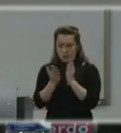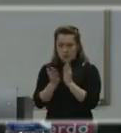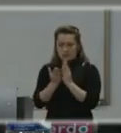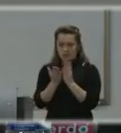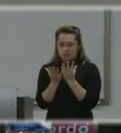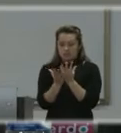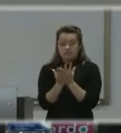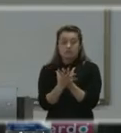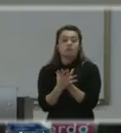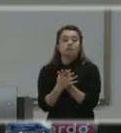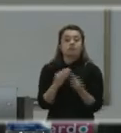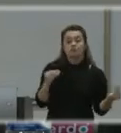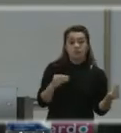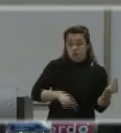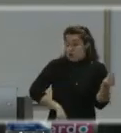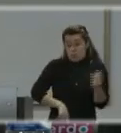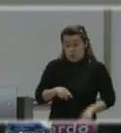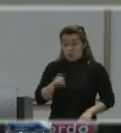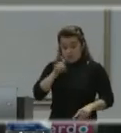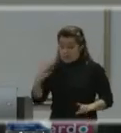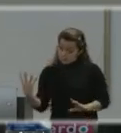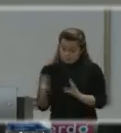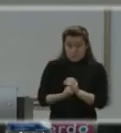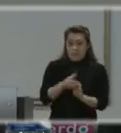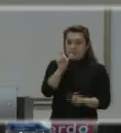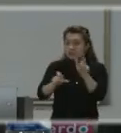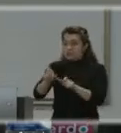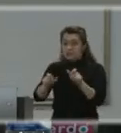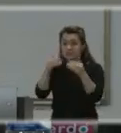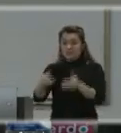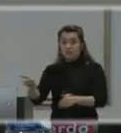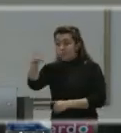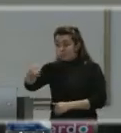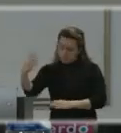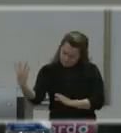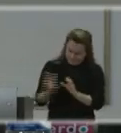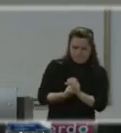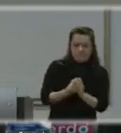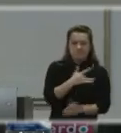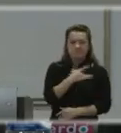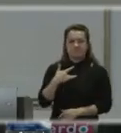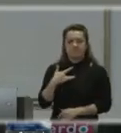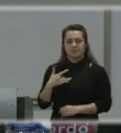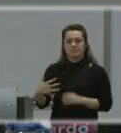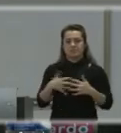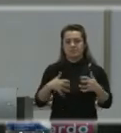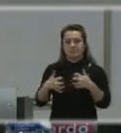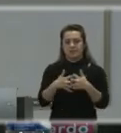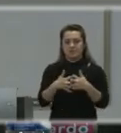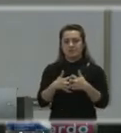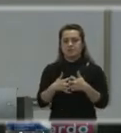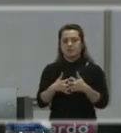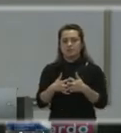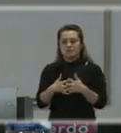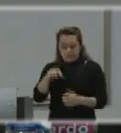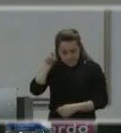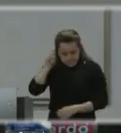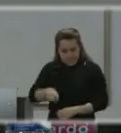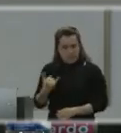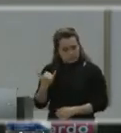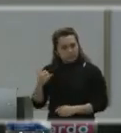segregada, sino que las personas con discapacidad tienen que hacer parte del sistema de salud, que debe haber